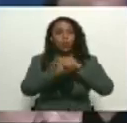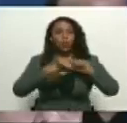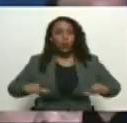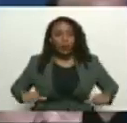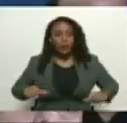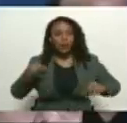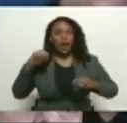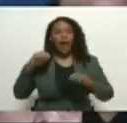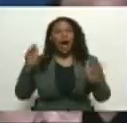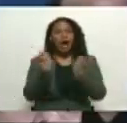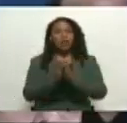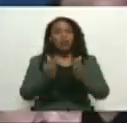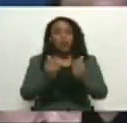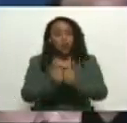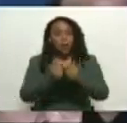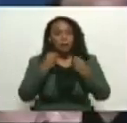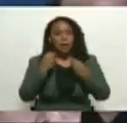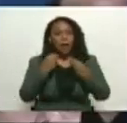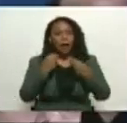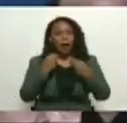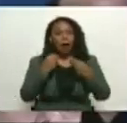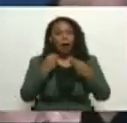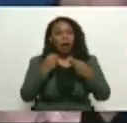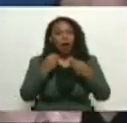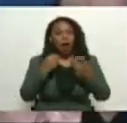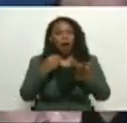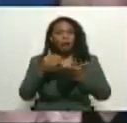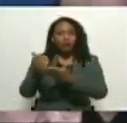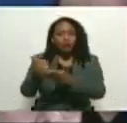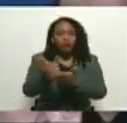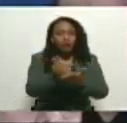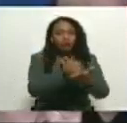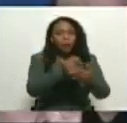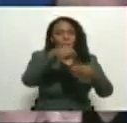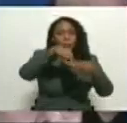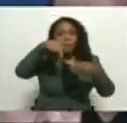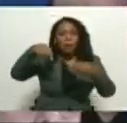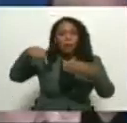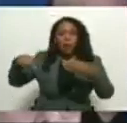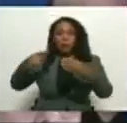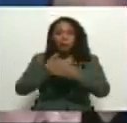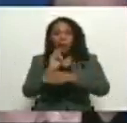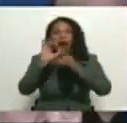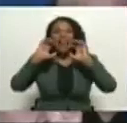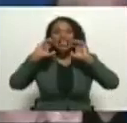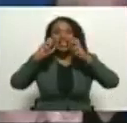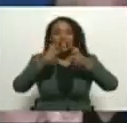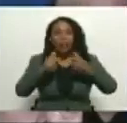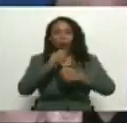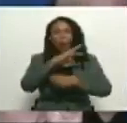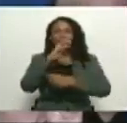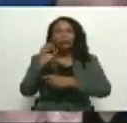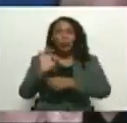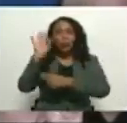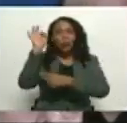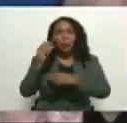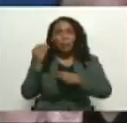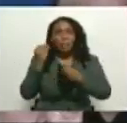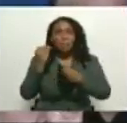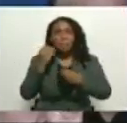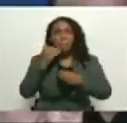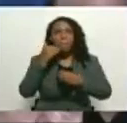Anzoátegui, para el cultivo masivo del maíz. Pudiéramos aumentar en el 400% para los próximos